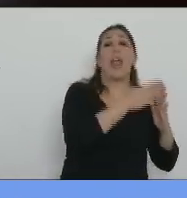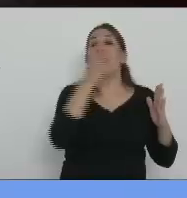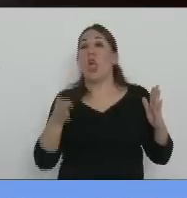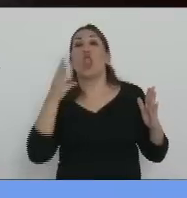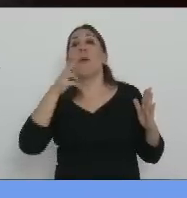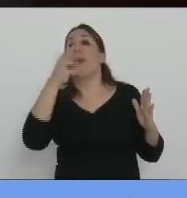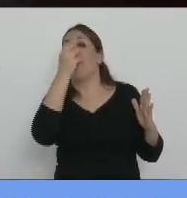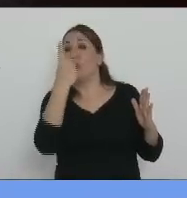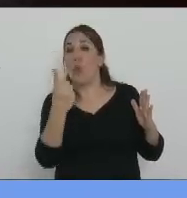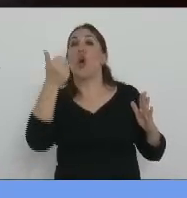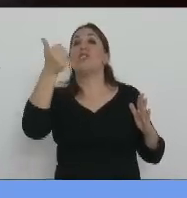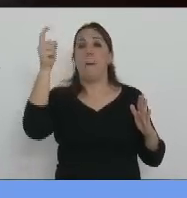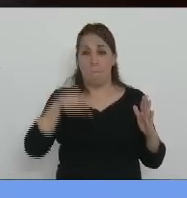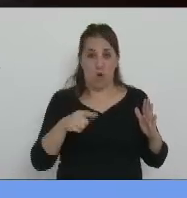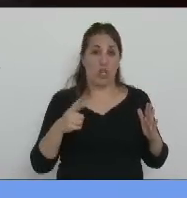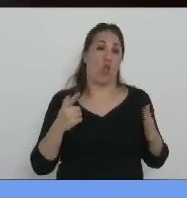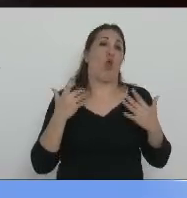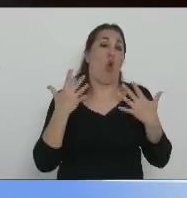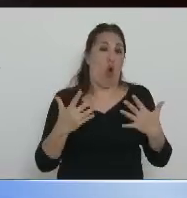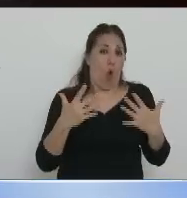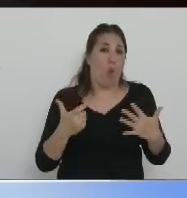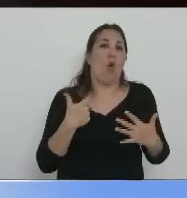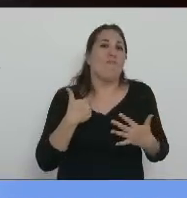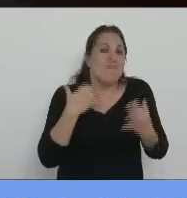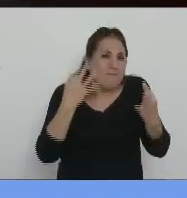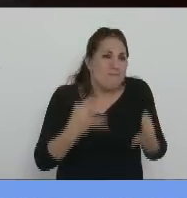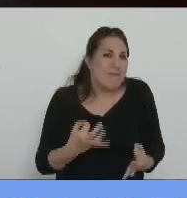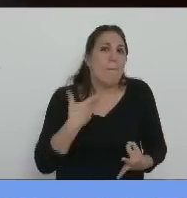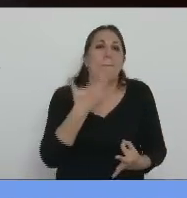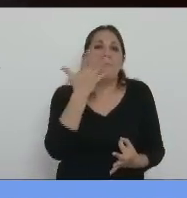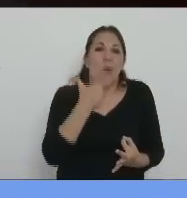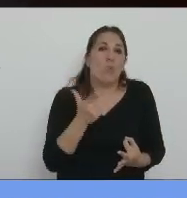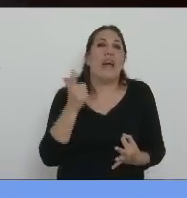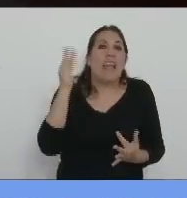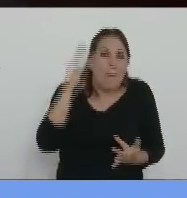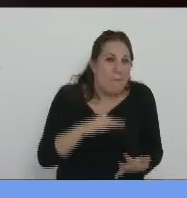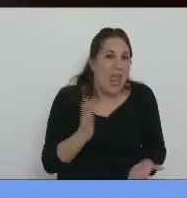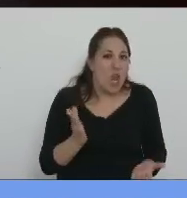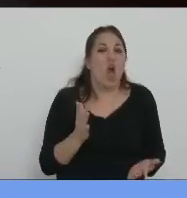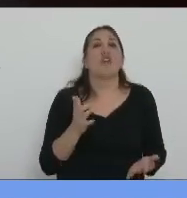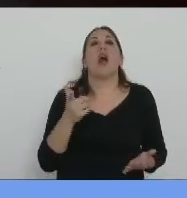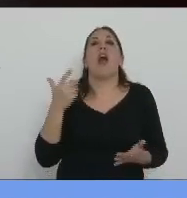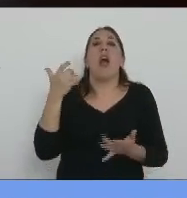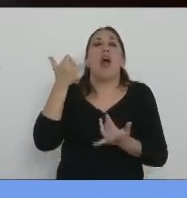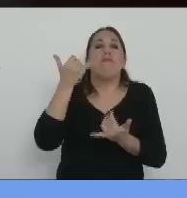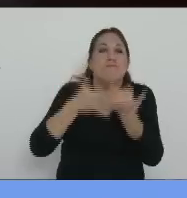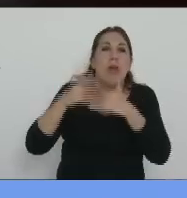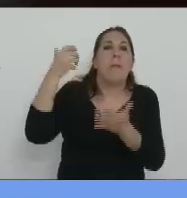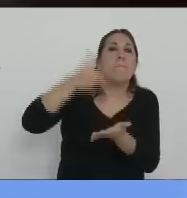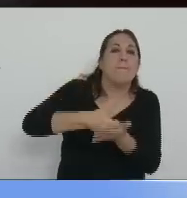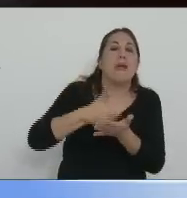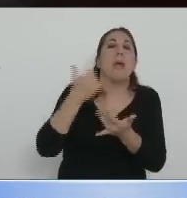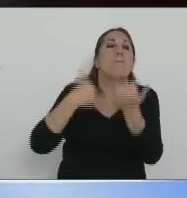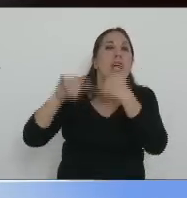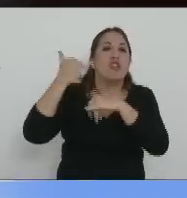ciento obviamente me hubiera gustado que esto hubiera sido mucho menor inversión de cartera de argentinos en el